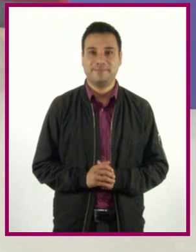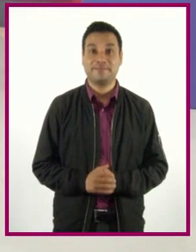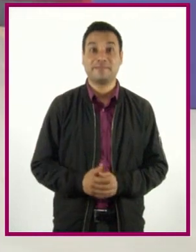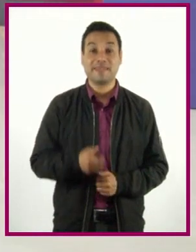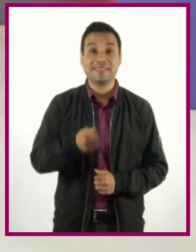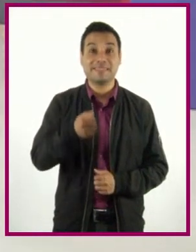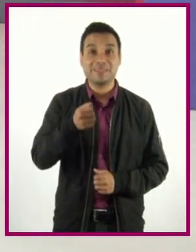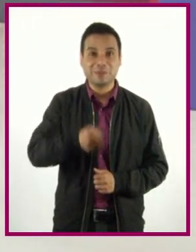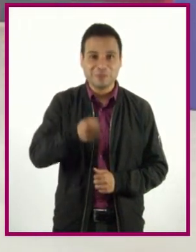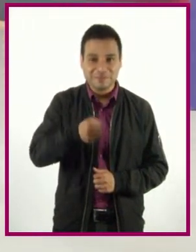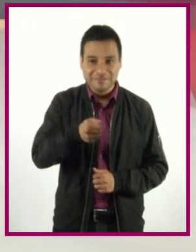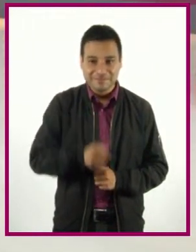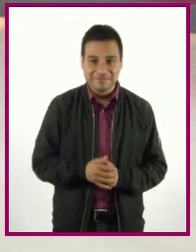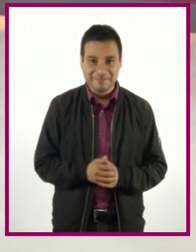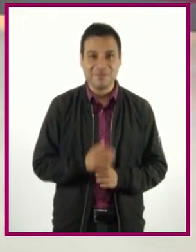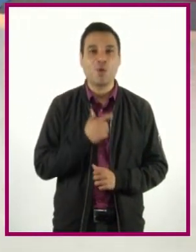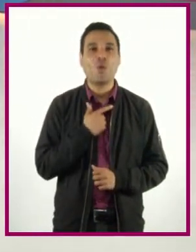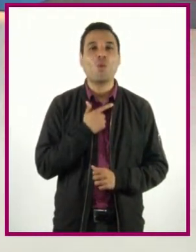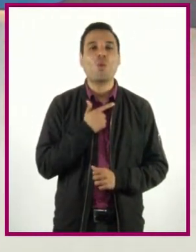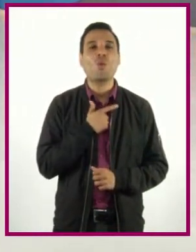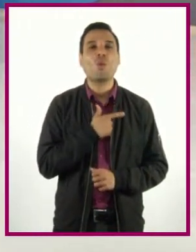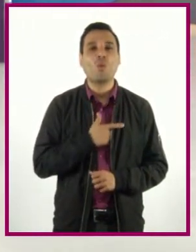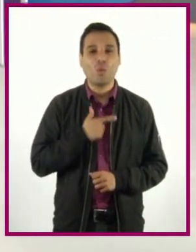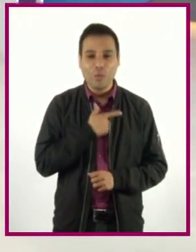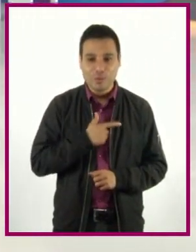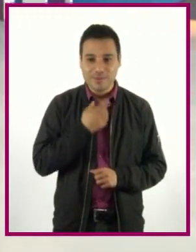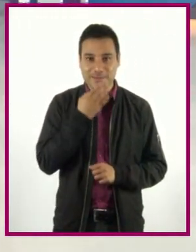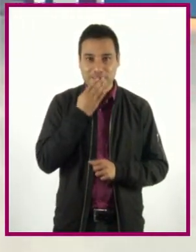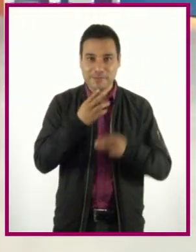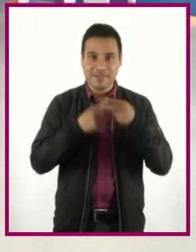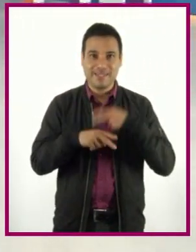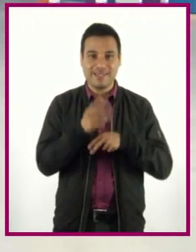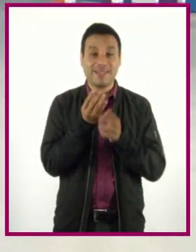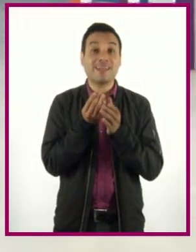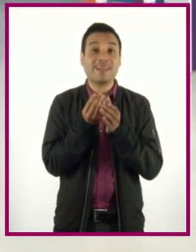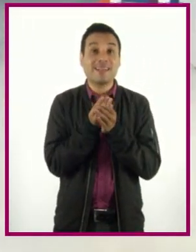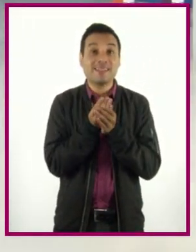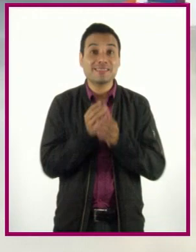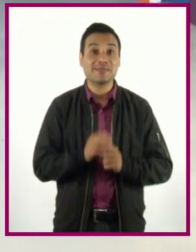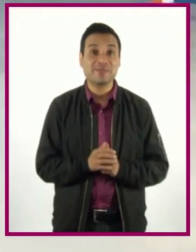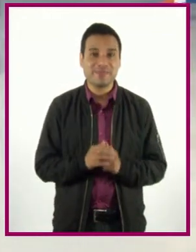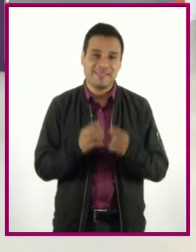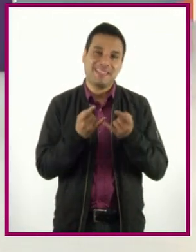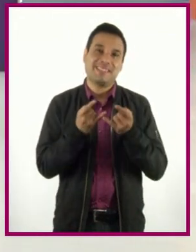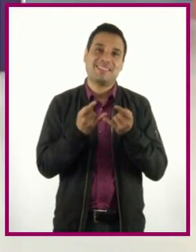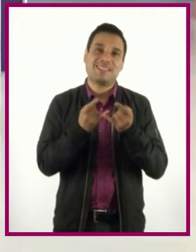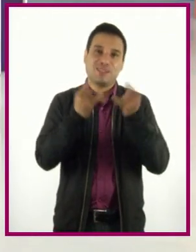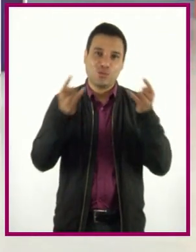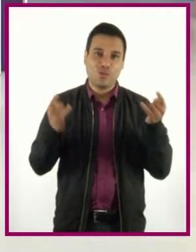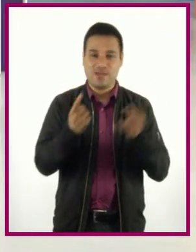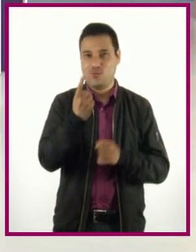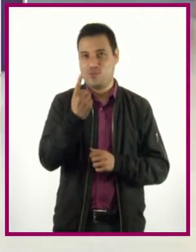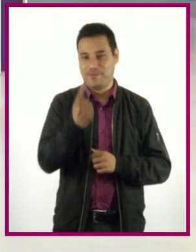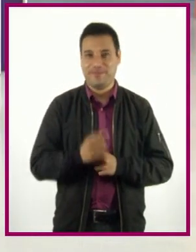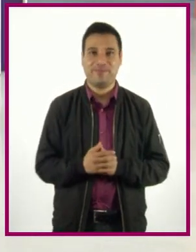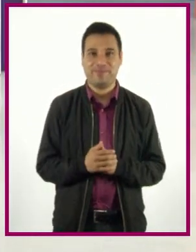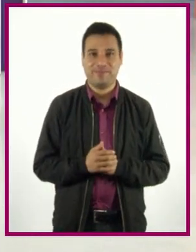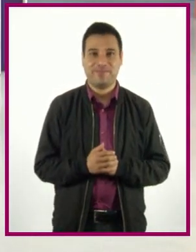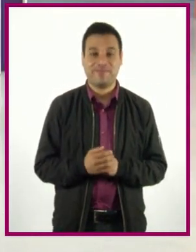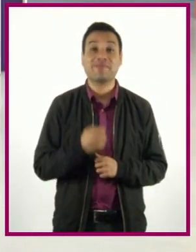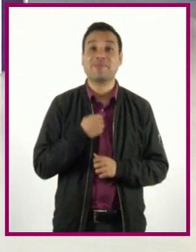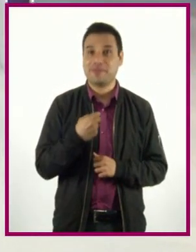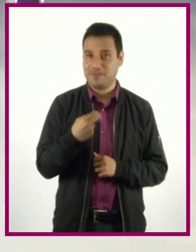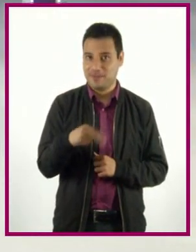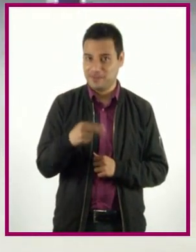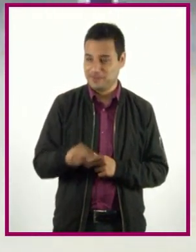¡Saludos! Qué gusto darles la bienvenida a una sesión más de la asignatura Historia Primer Grado. Soy el